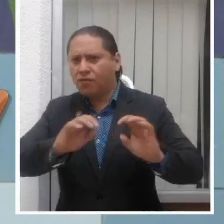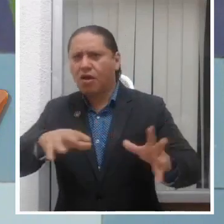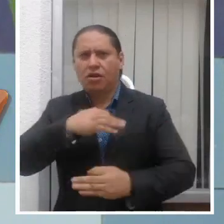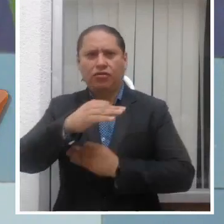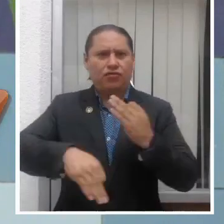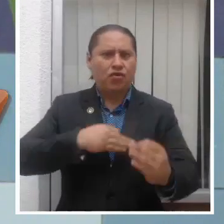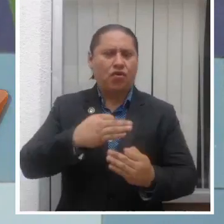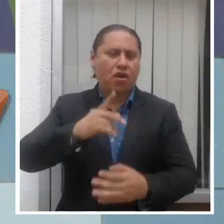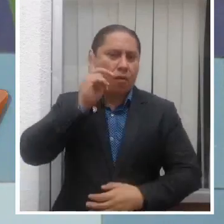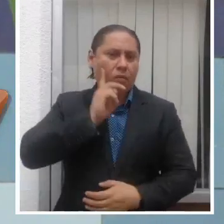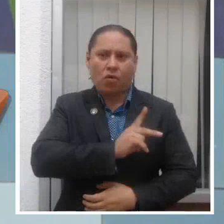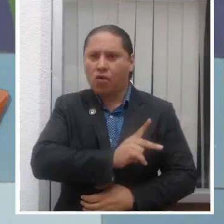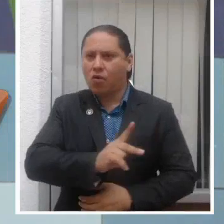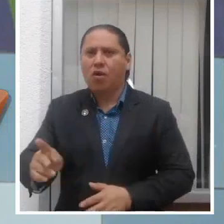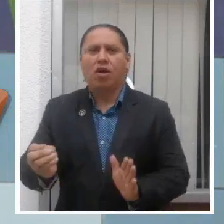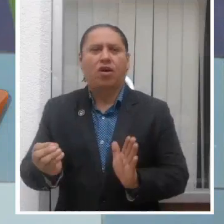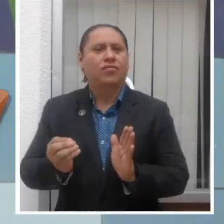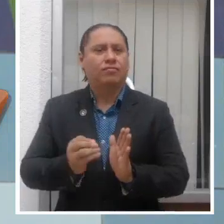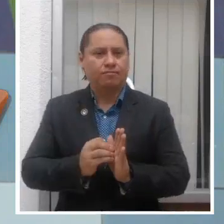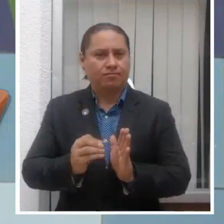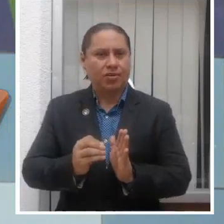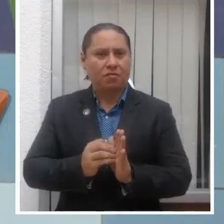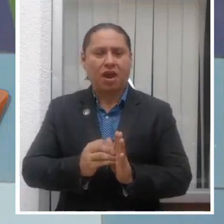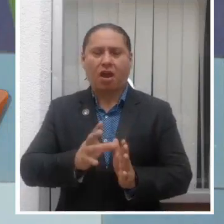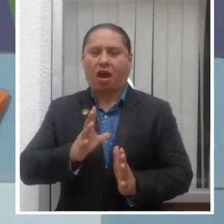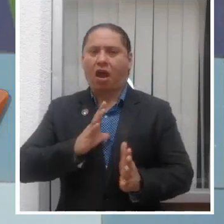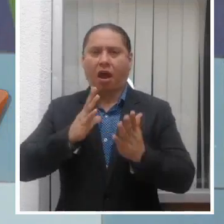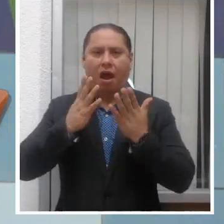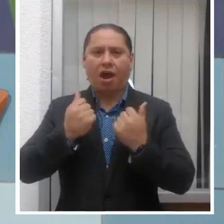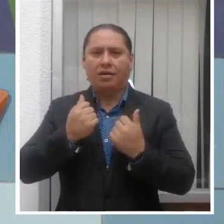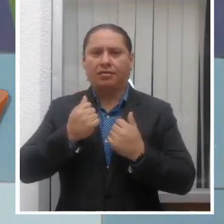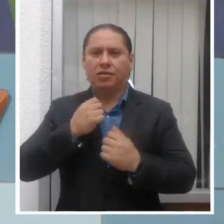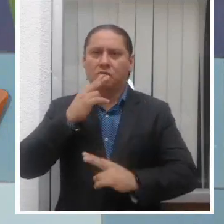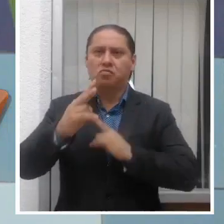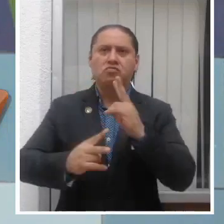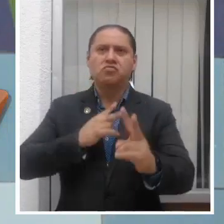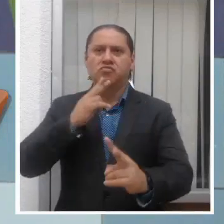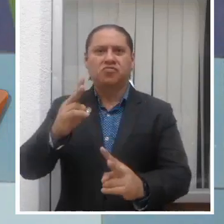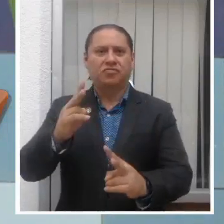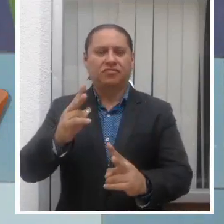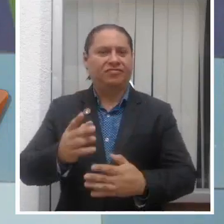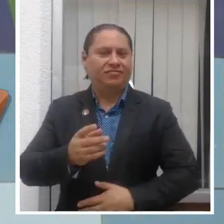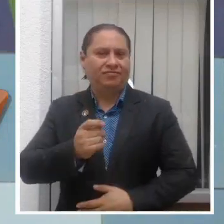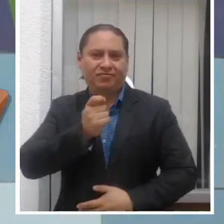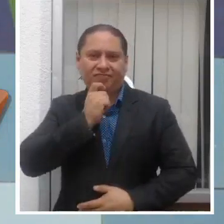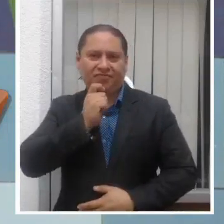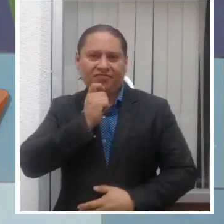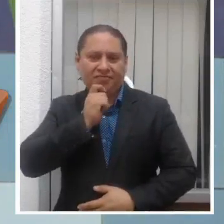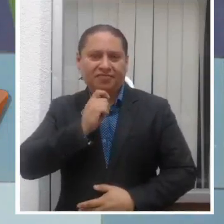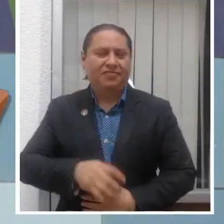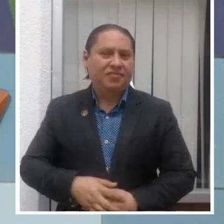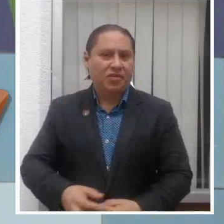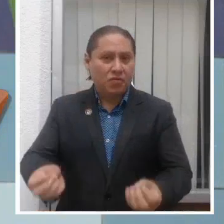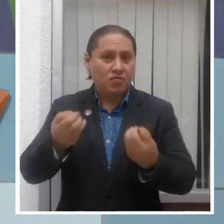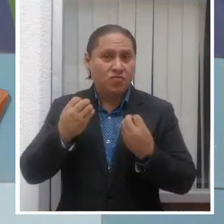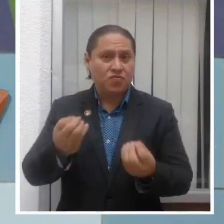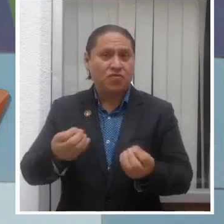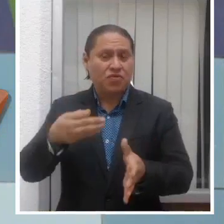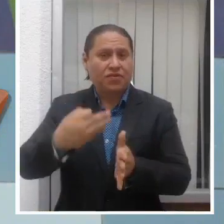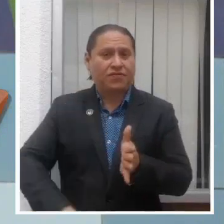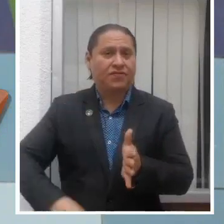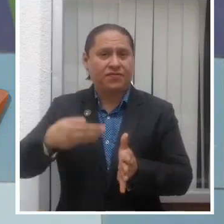todas las mujeres que todavía no tienen voz, porque somos pocas las que tenemos voz. Faltan muchos y